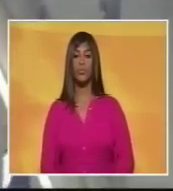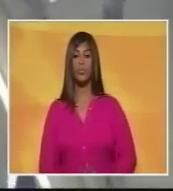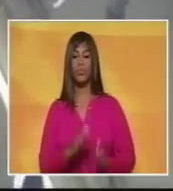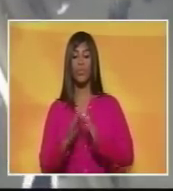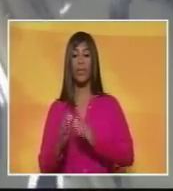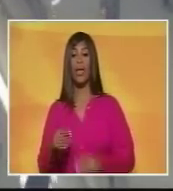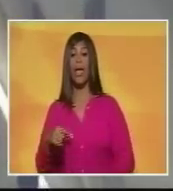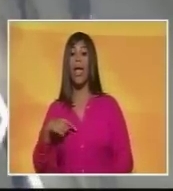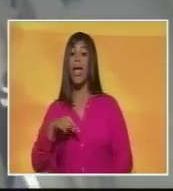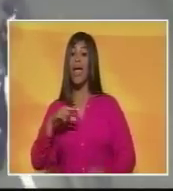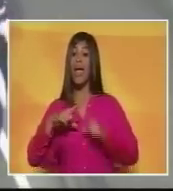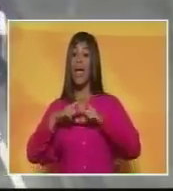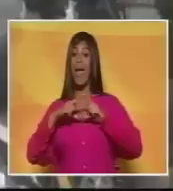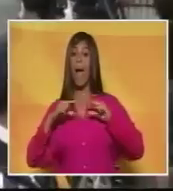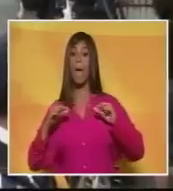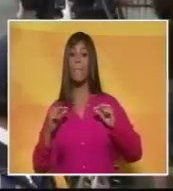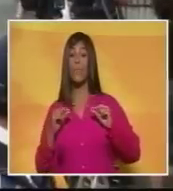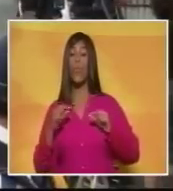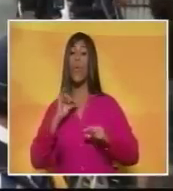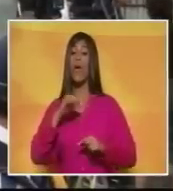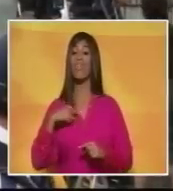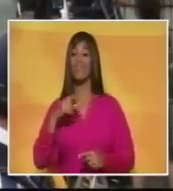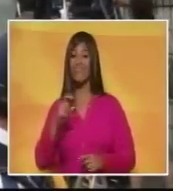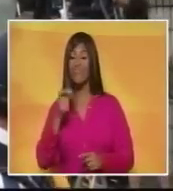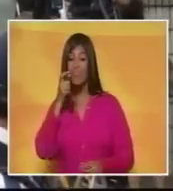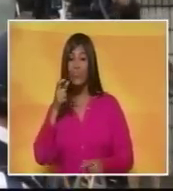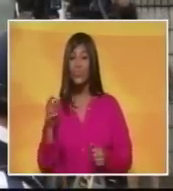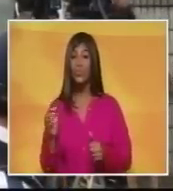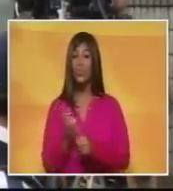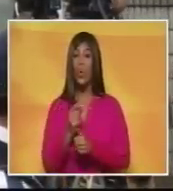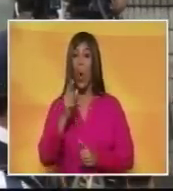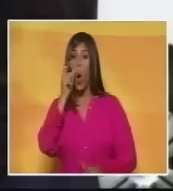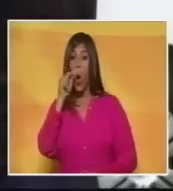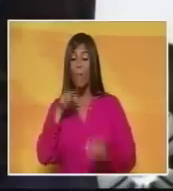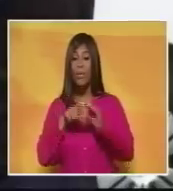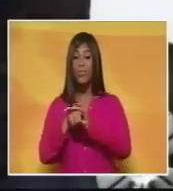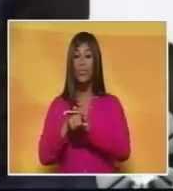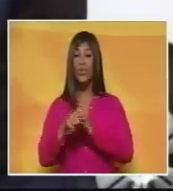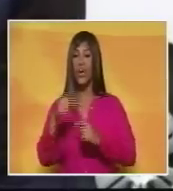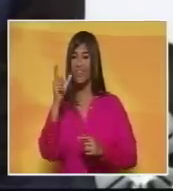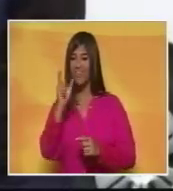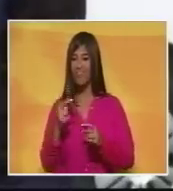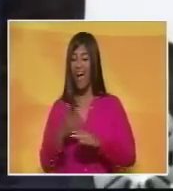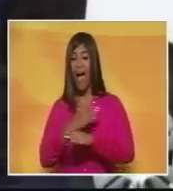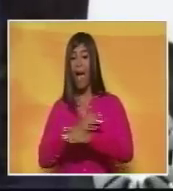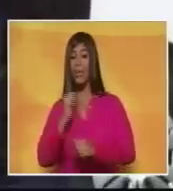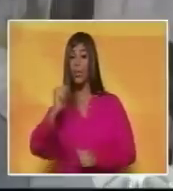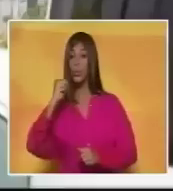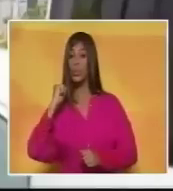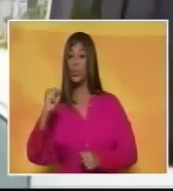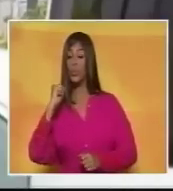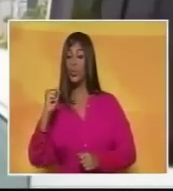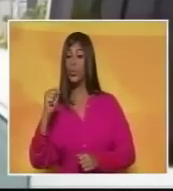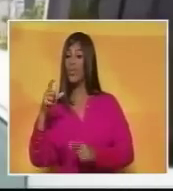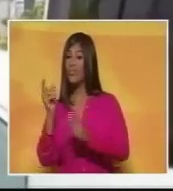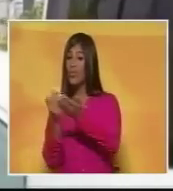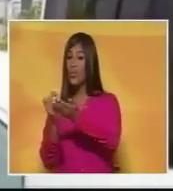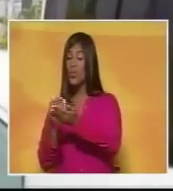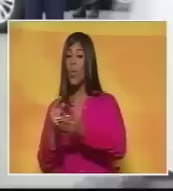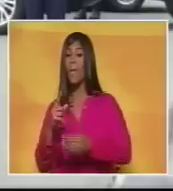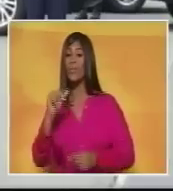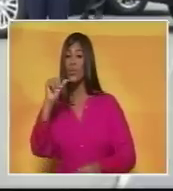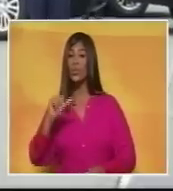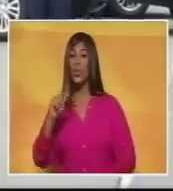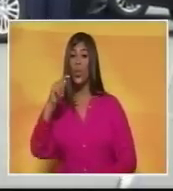En Japón, las autoridades registraron el domicilio del hombre que acuchilló a un grupo de colegialas en Kawasaki, al sur de